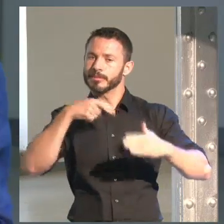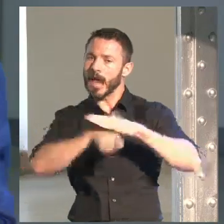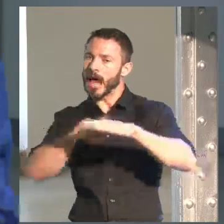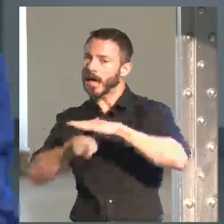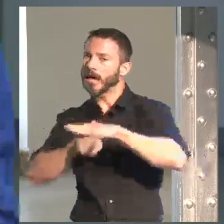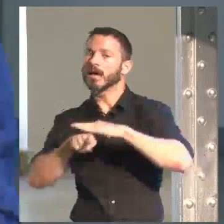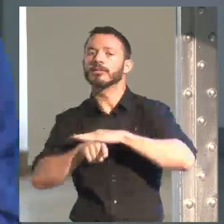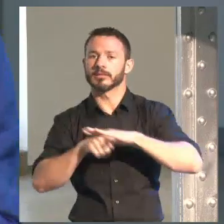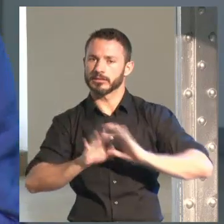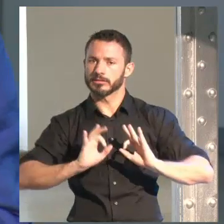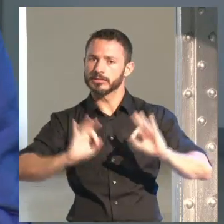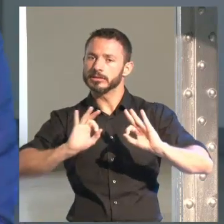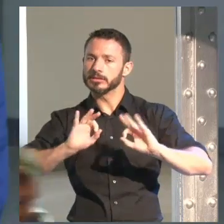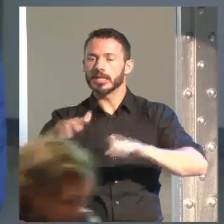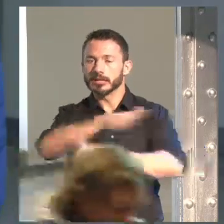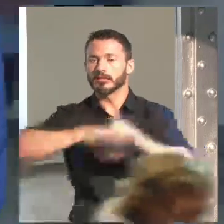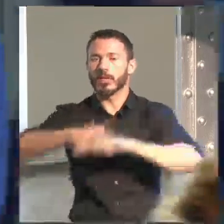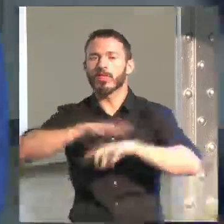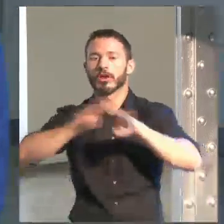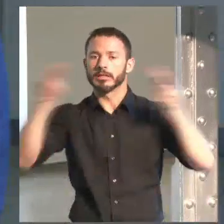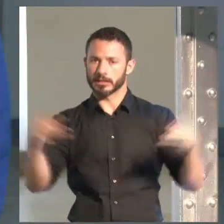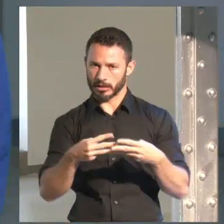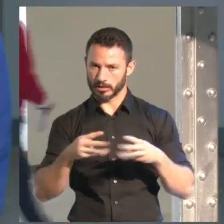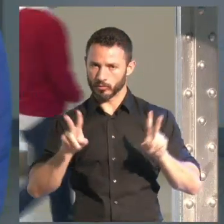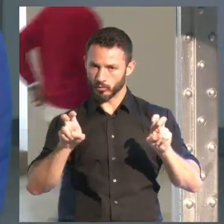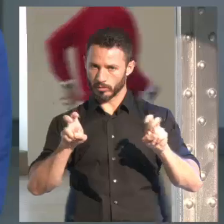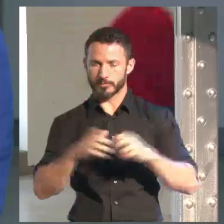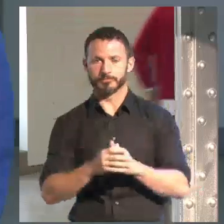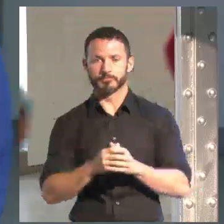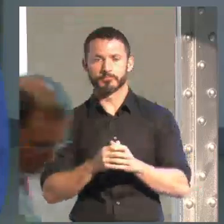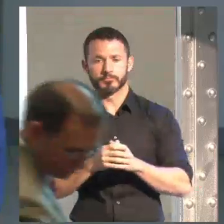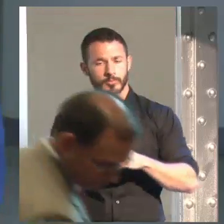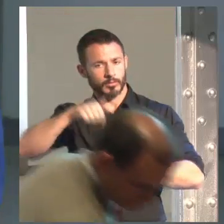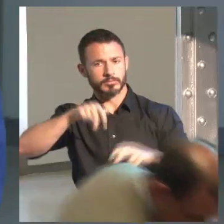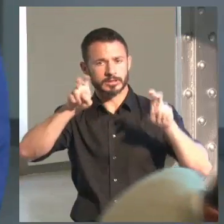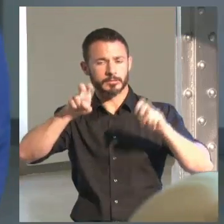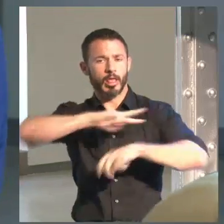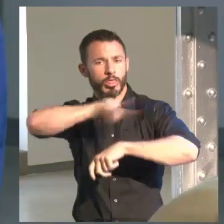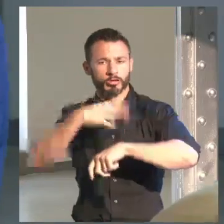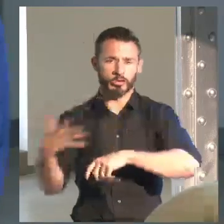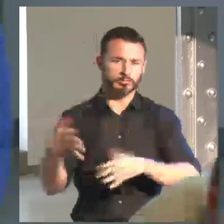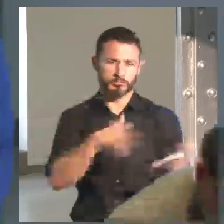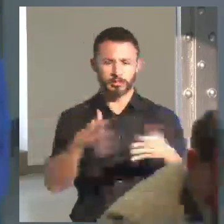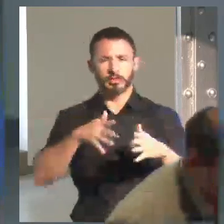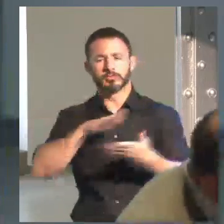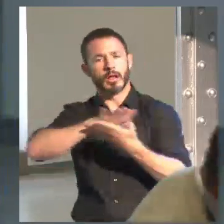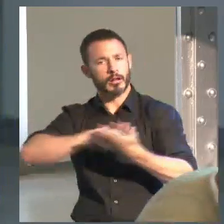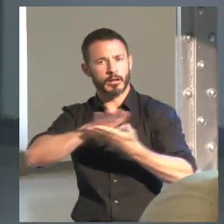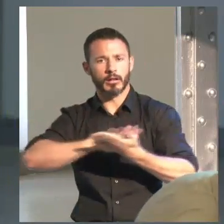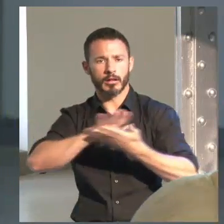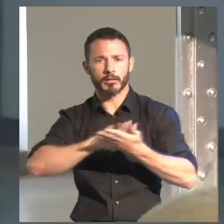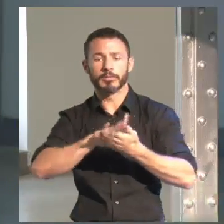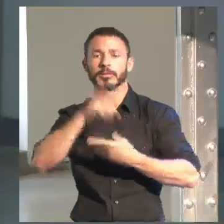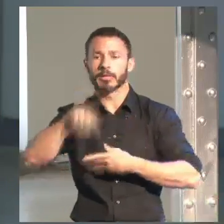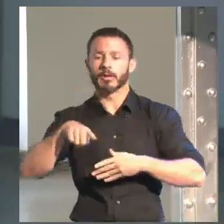nuevo entorno de Internet. De todo esto y de mucho más vamos a hablar a lo largo de las próximas 2 horas aproximadamente, incluyendo una